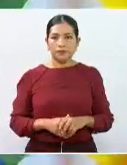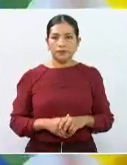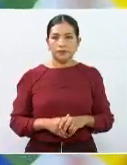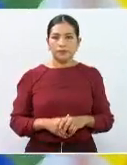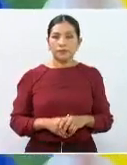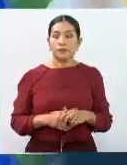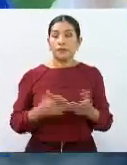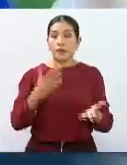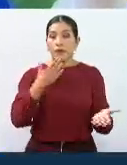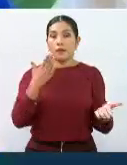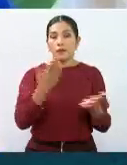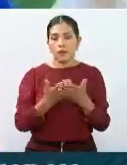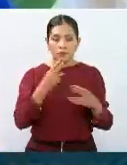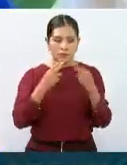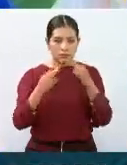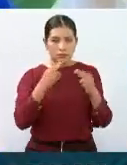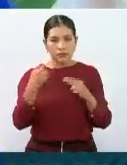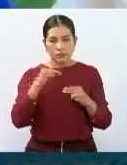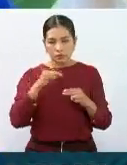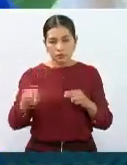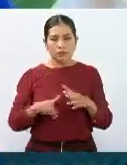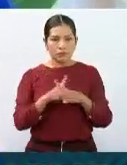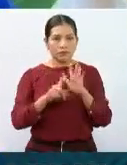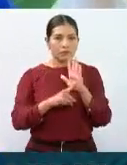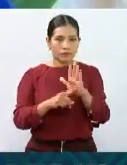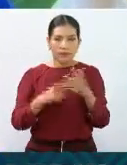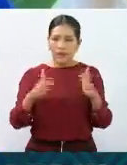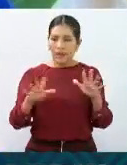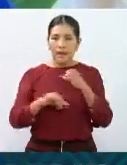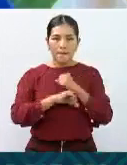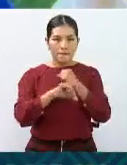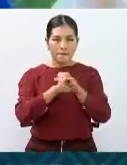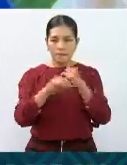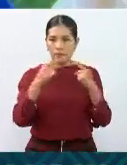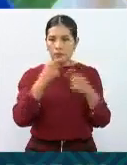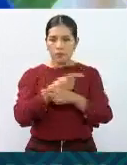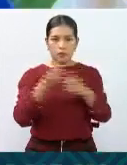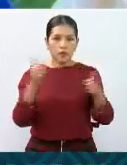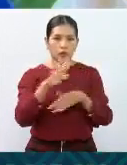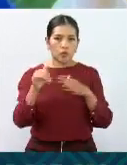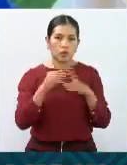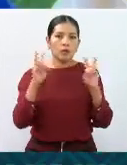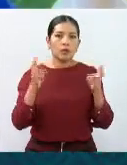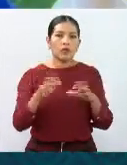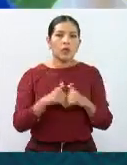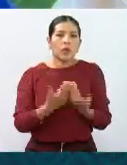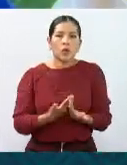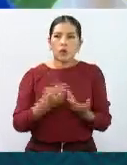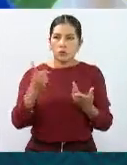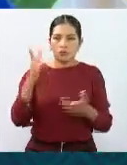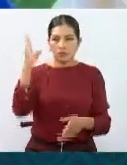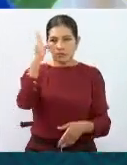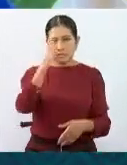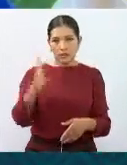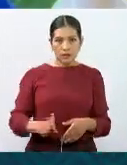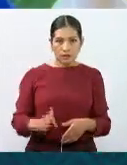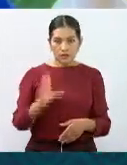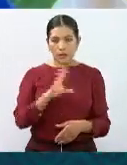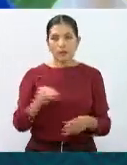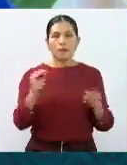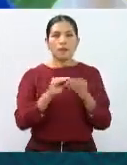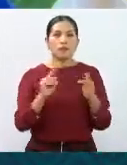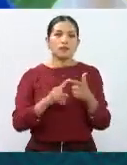Con buenas noticias, y es que ya se ha publicado en los portales de las cancillerías de Brasil y también